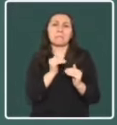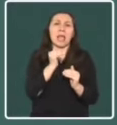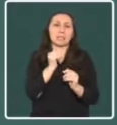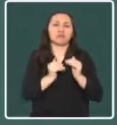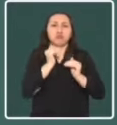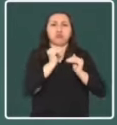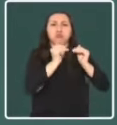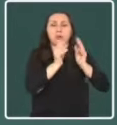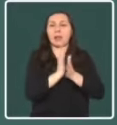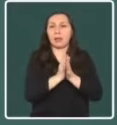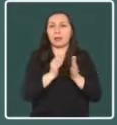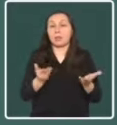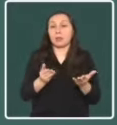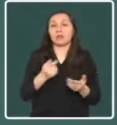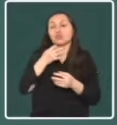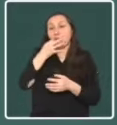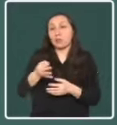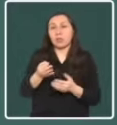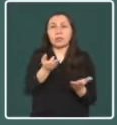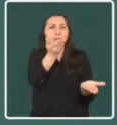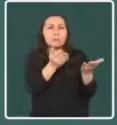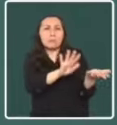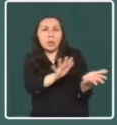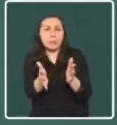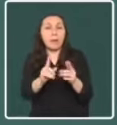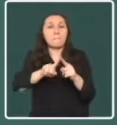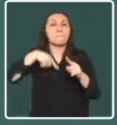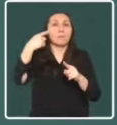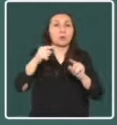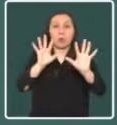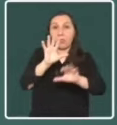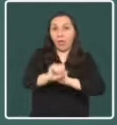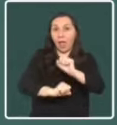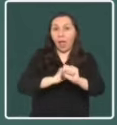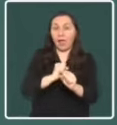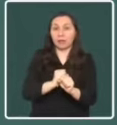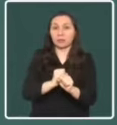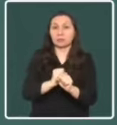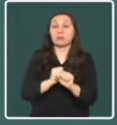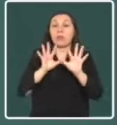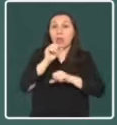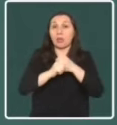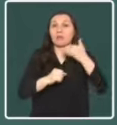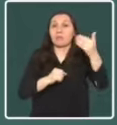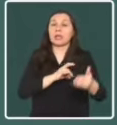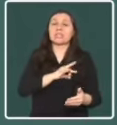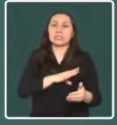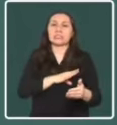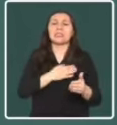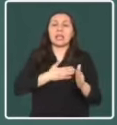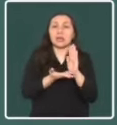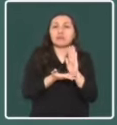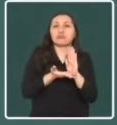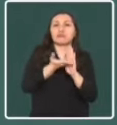ritmo. Yo esto lo he dicho en otras partes, las proyecciones es que para la próxima década, o sea, los próximos 10 años, Chile crezca a